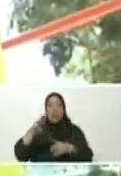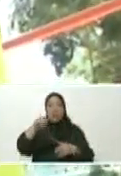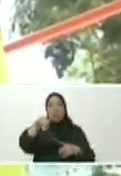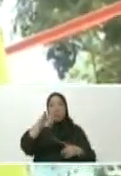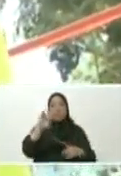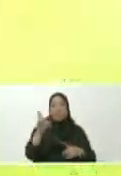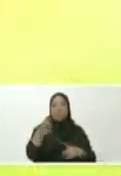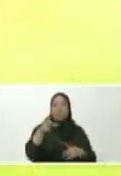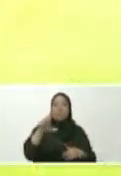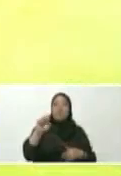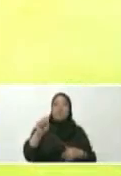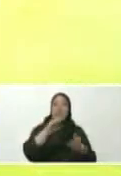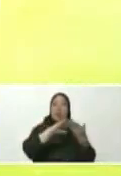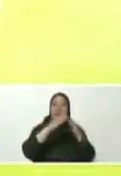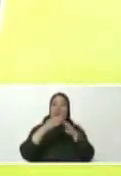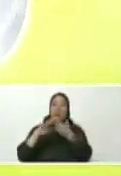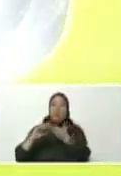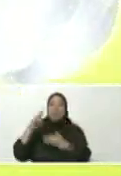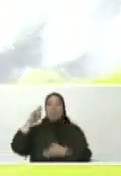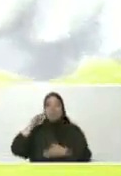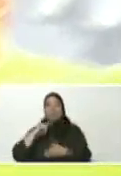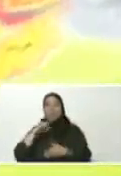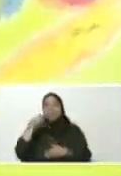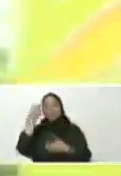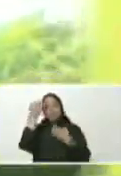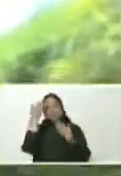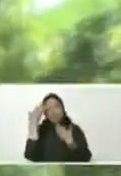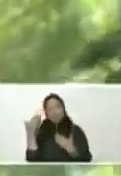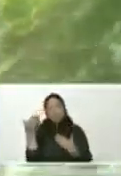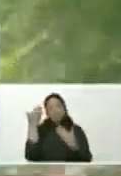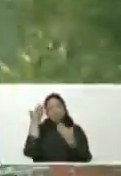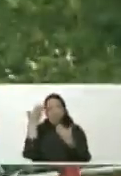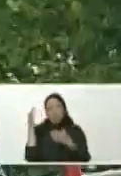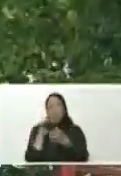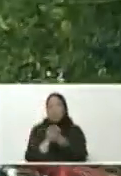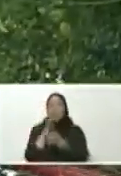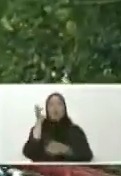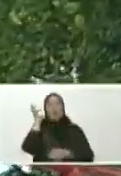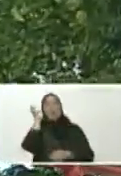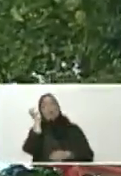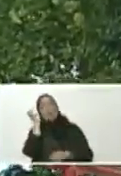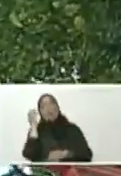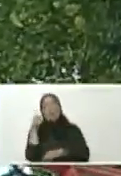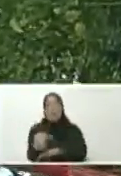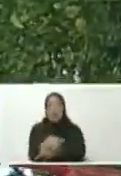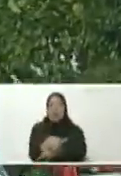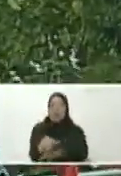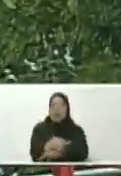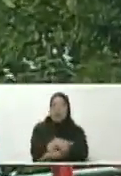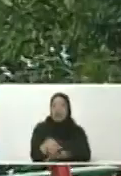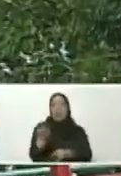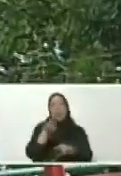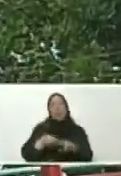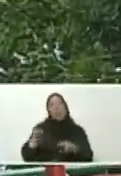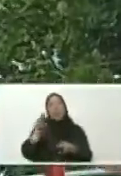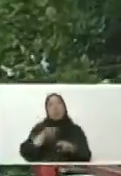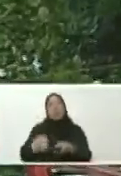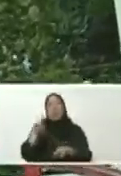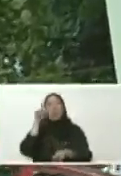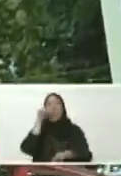¡Que viva el barrio Bicentenario! Mis saludos, vale. Ahí están mujereros en la calle, con los niños, las